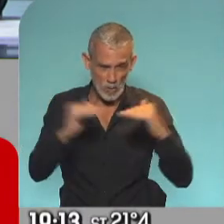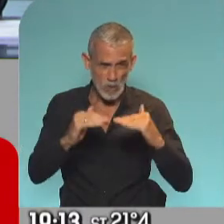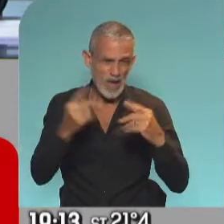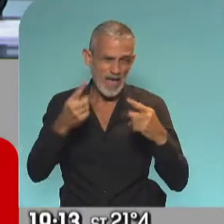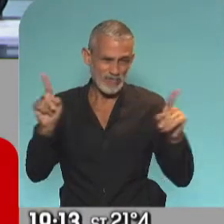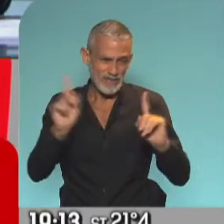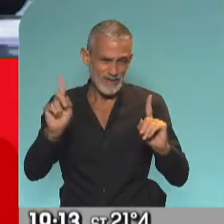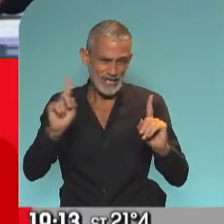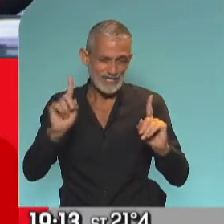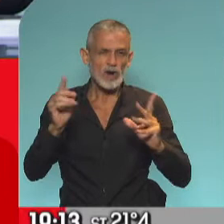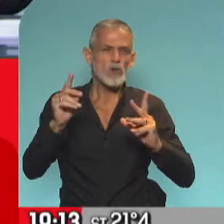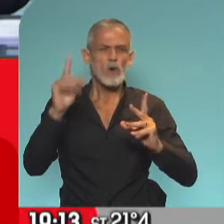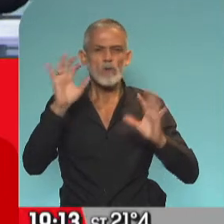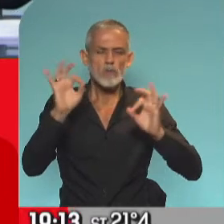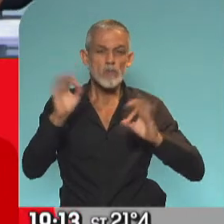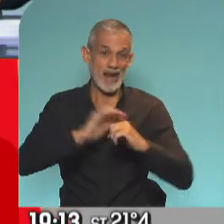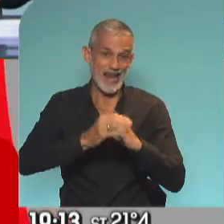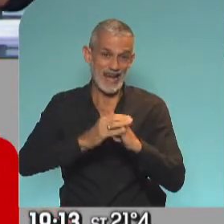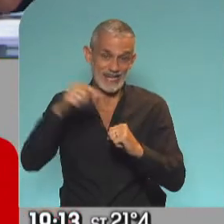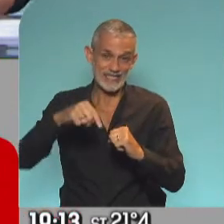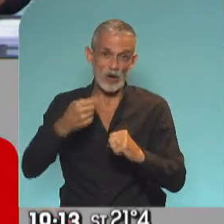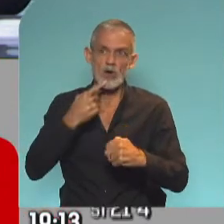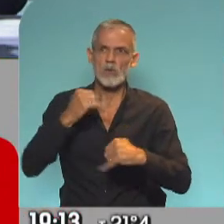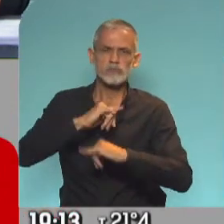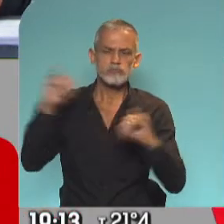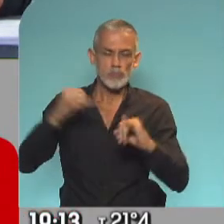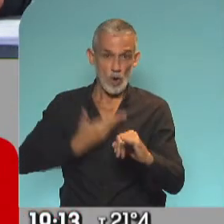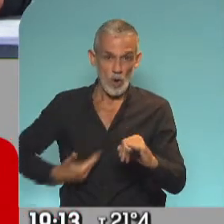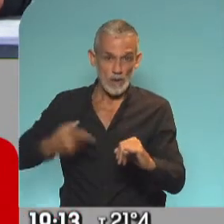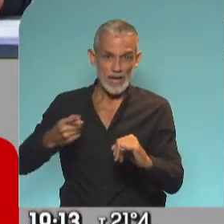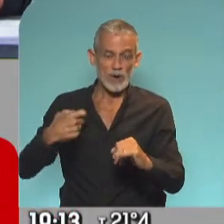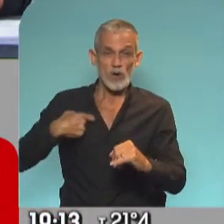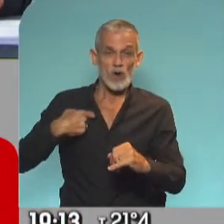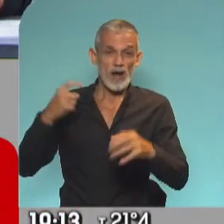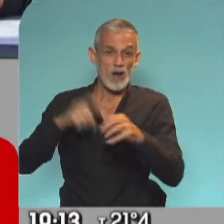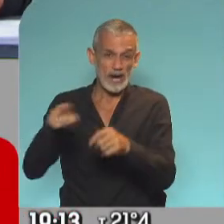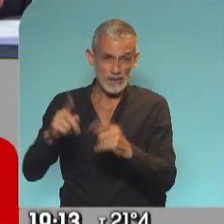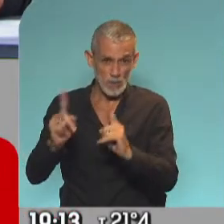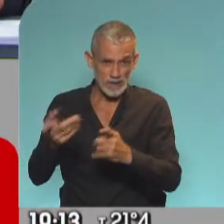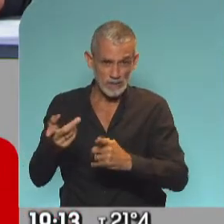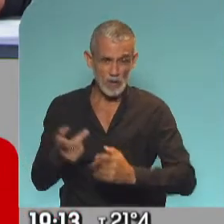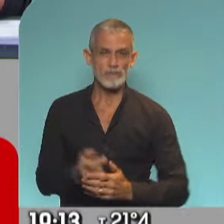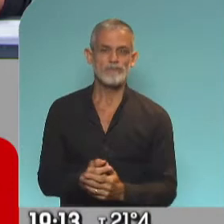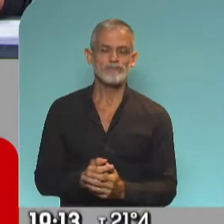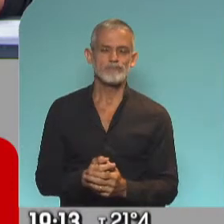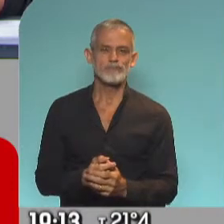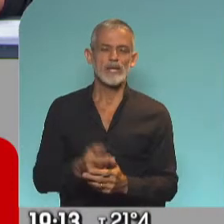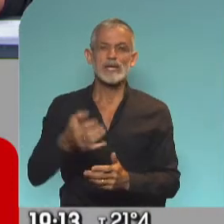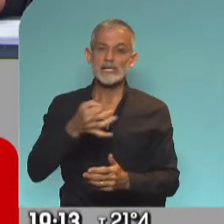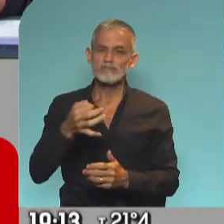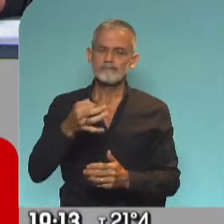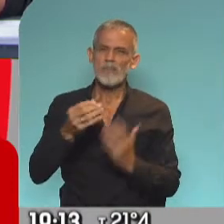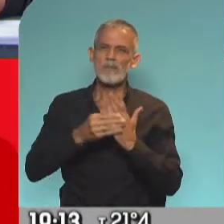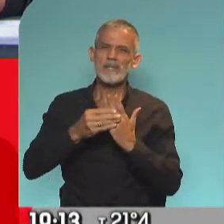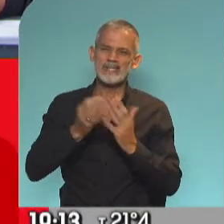diferencia en cuanto a lo que hoy Horacio Rodríguez Larreta planteó con su gobierno a los gremios. En realidad estaría alineado